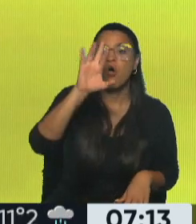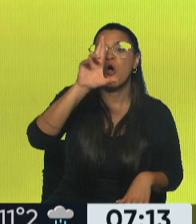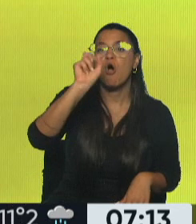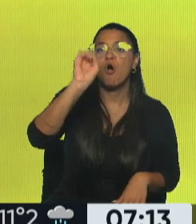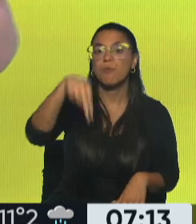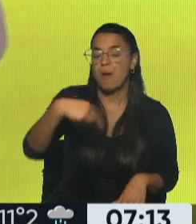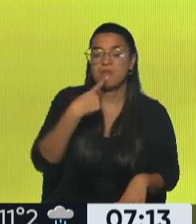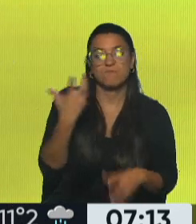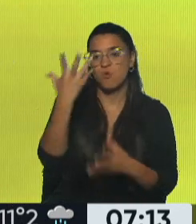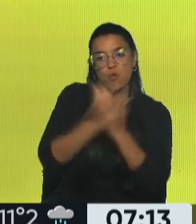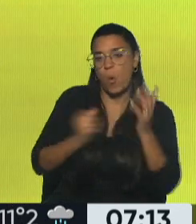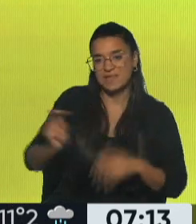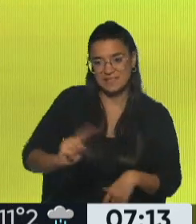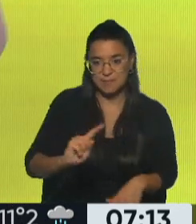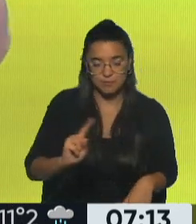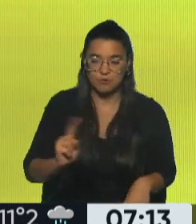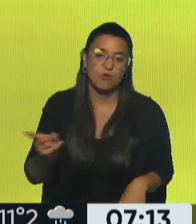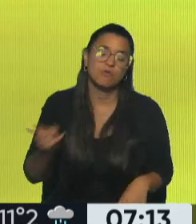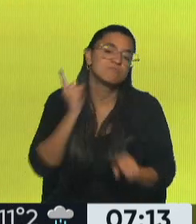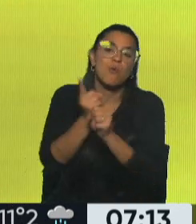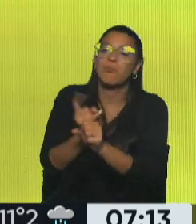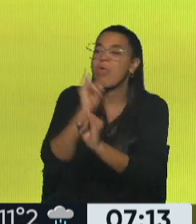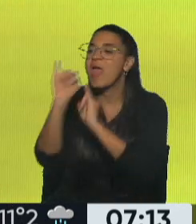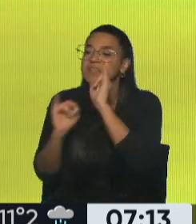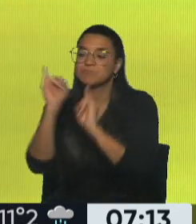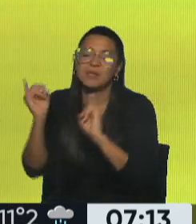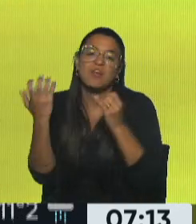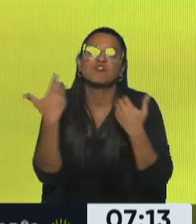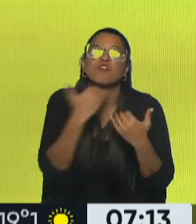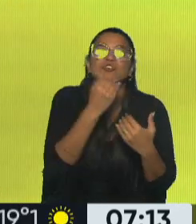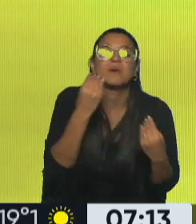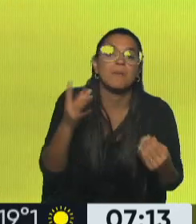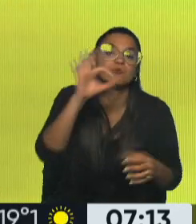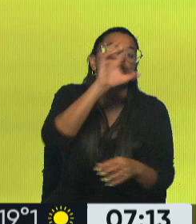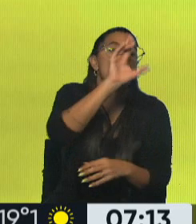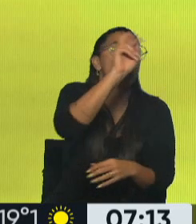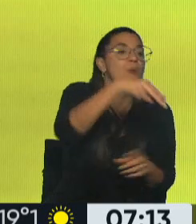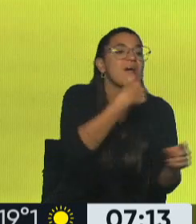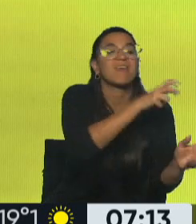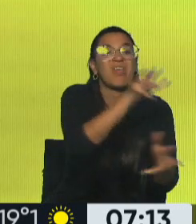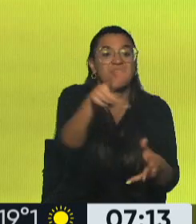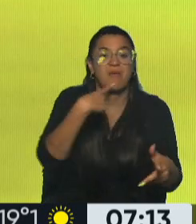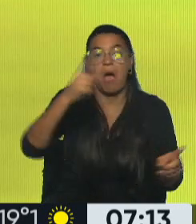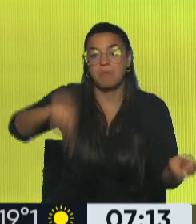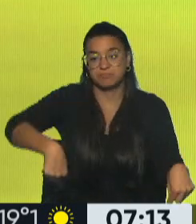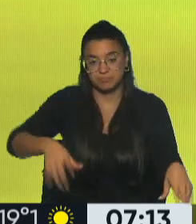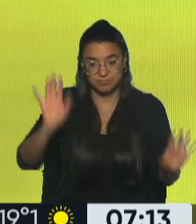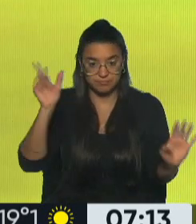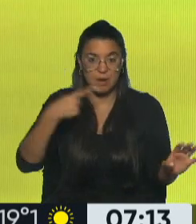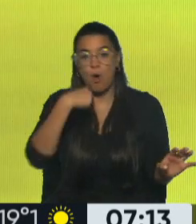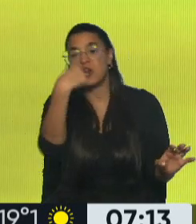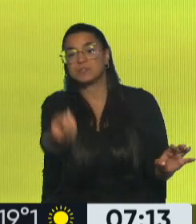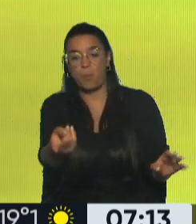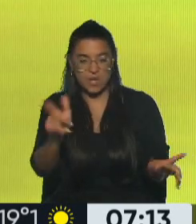no lo aceptó y no se lo pudo explicar no sabemos Cuál es la versión de orbán porque no ha dado declaraciones públicas sobre